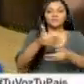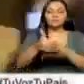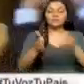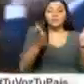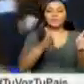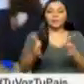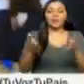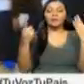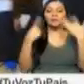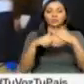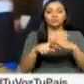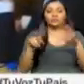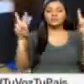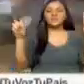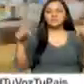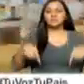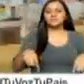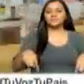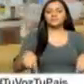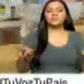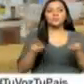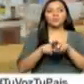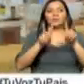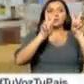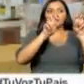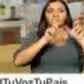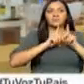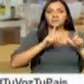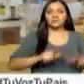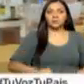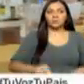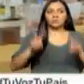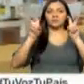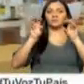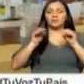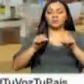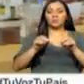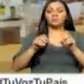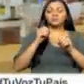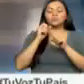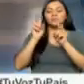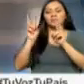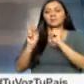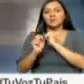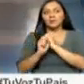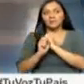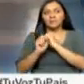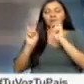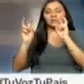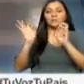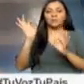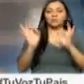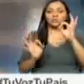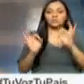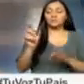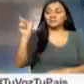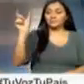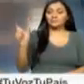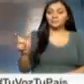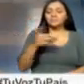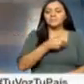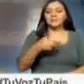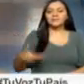de inclusión de este sector del país en temas como salud, educación, trabajo y justicia. Dayan Rodríguez, presidenta de la